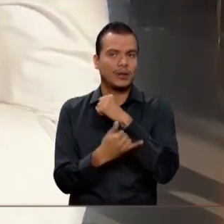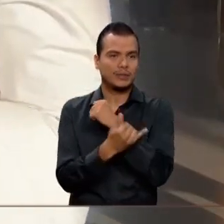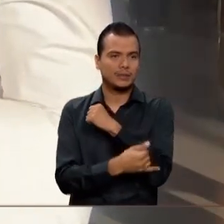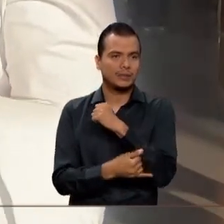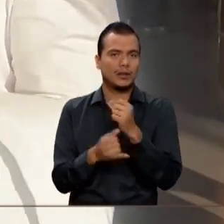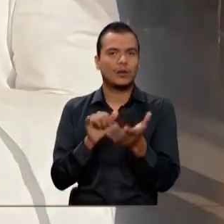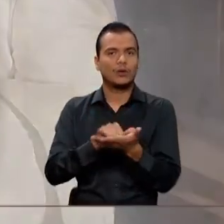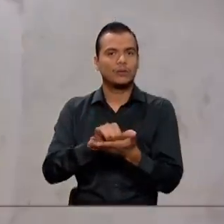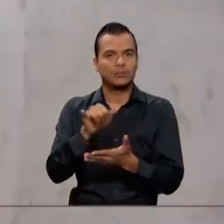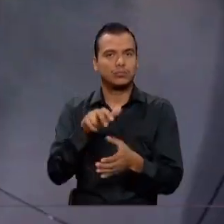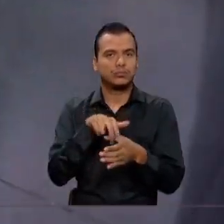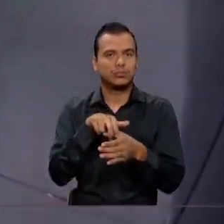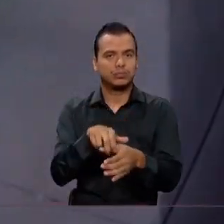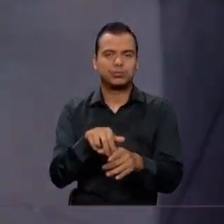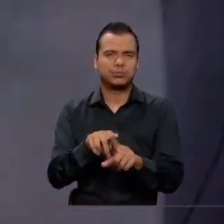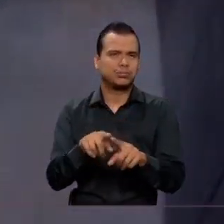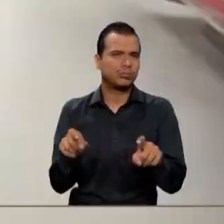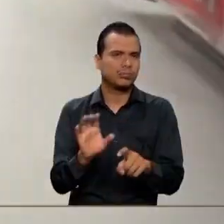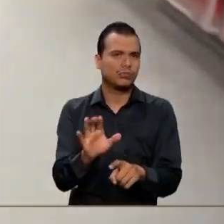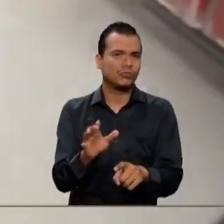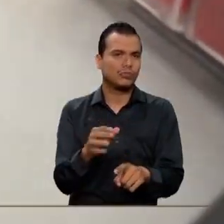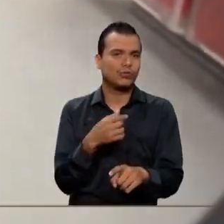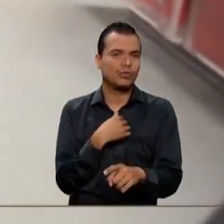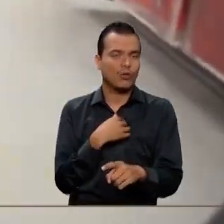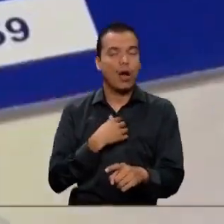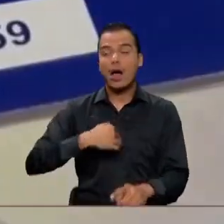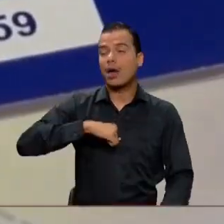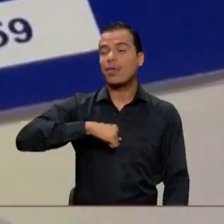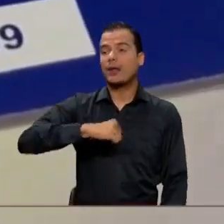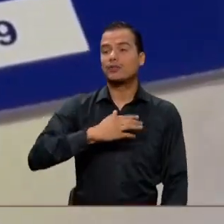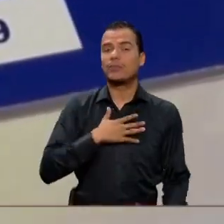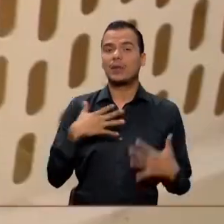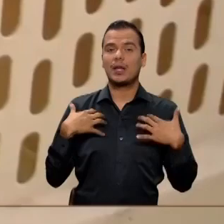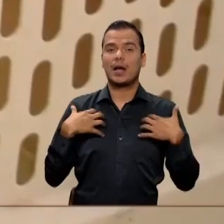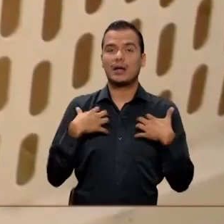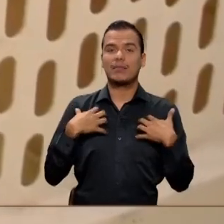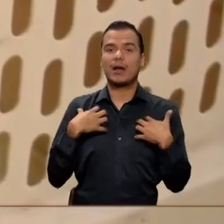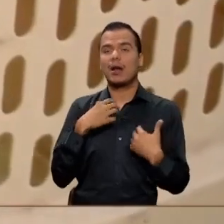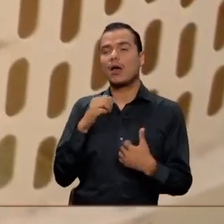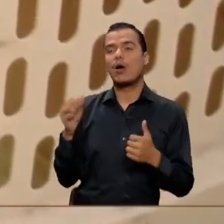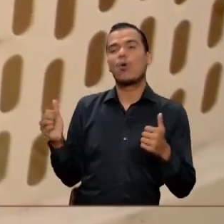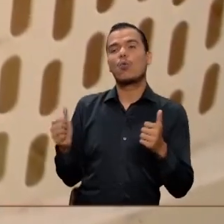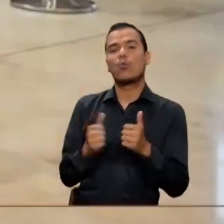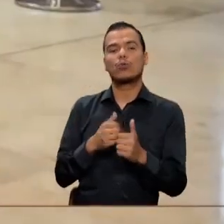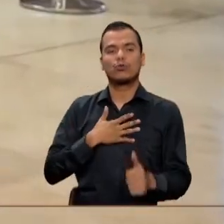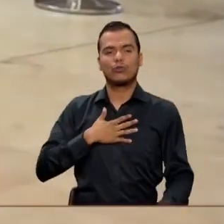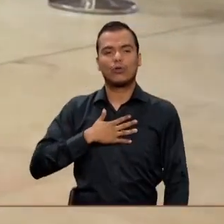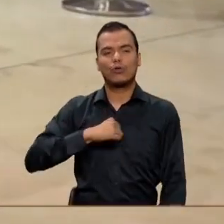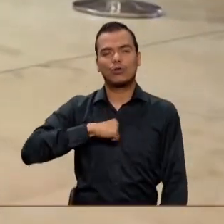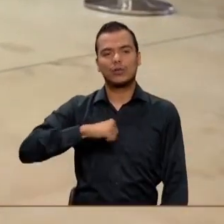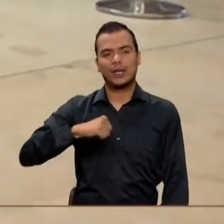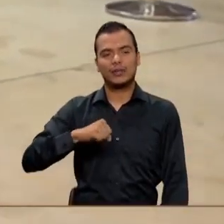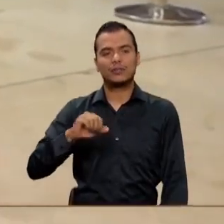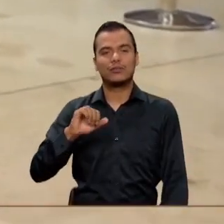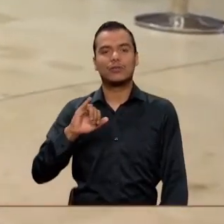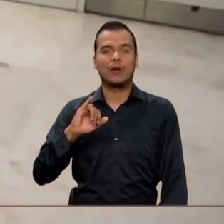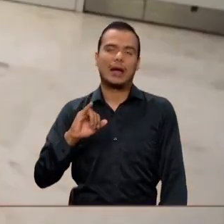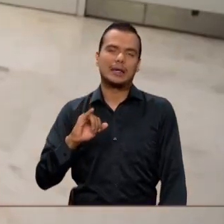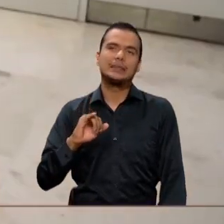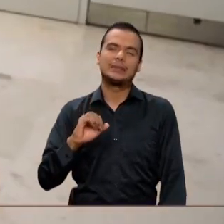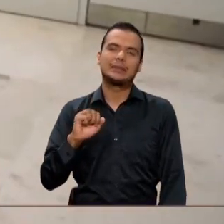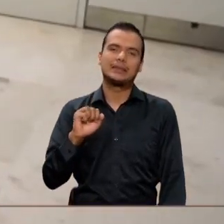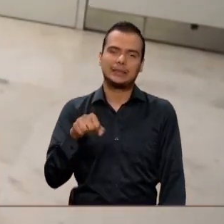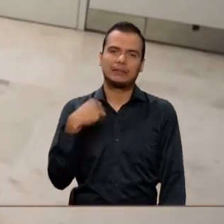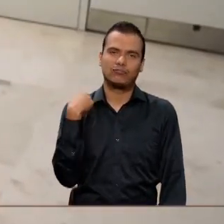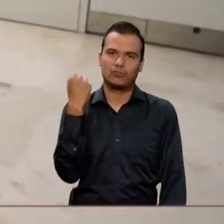es absoluto, porque está condicionado a que se garantice la seguridad del viaje, que se